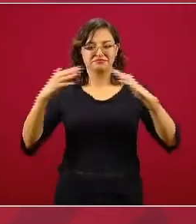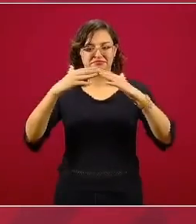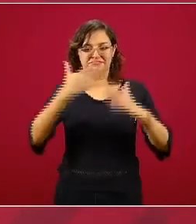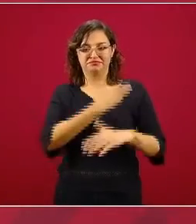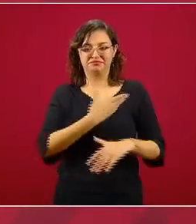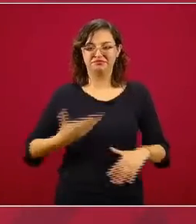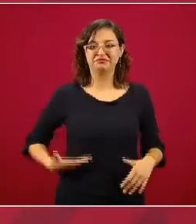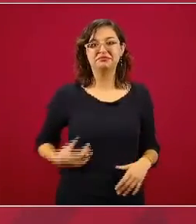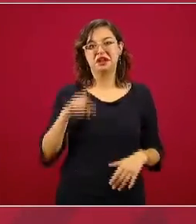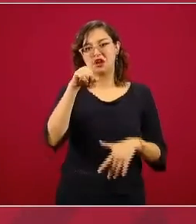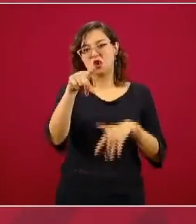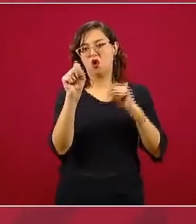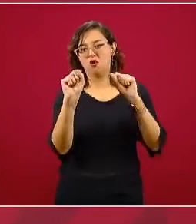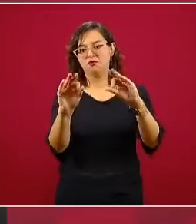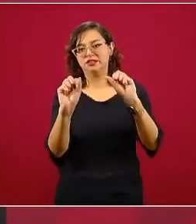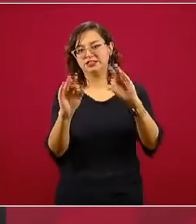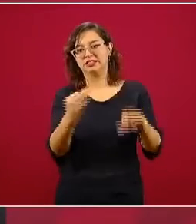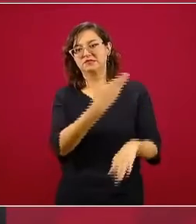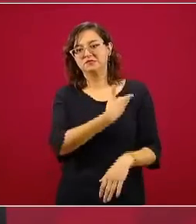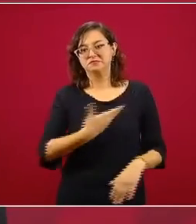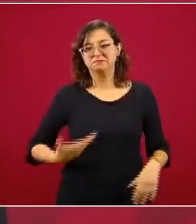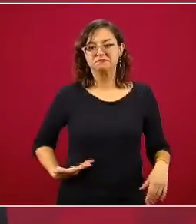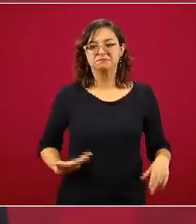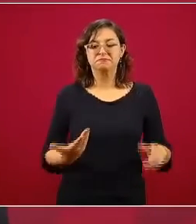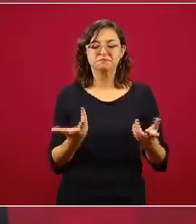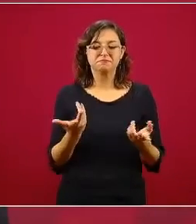en el despacho presidencial.